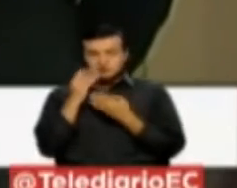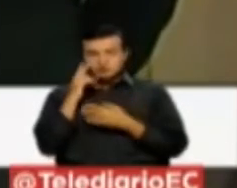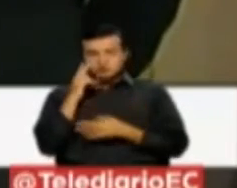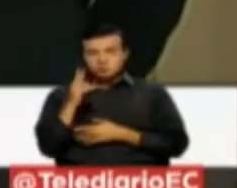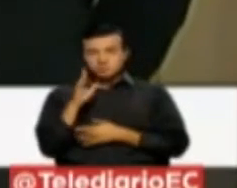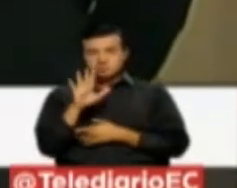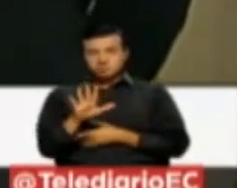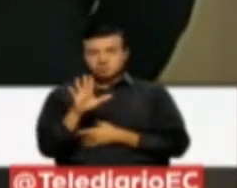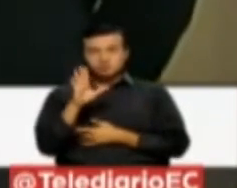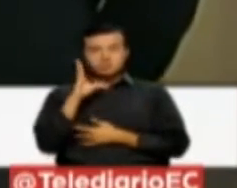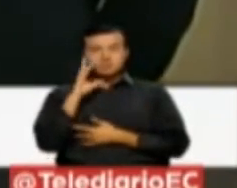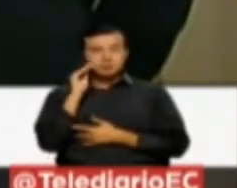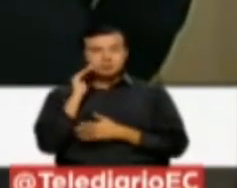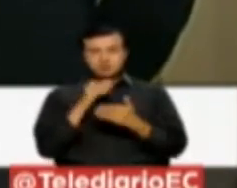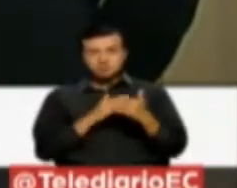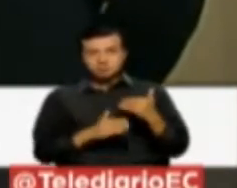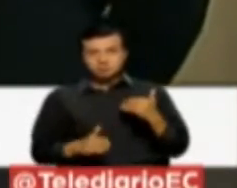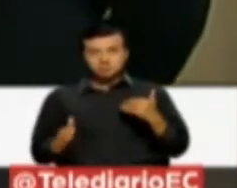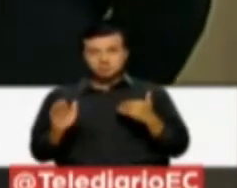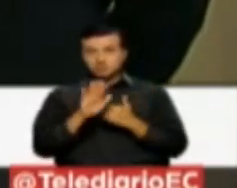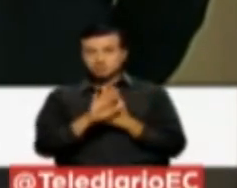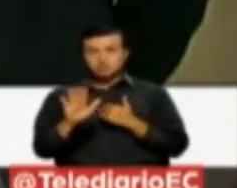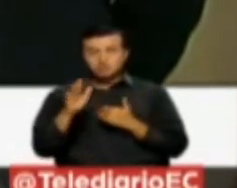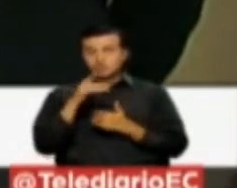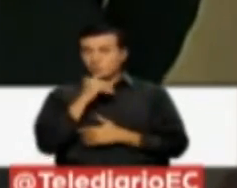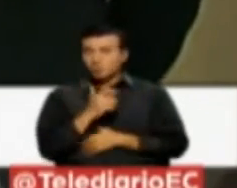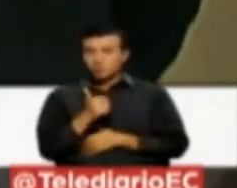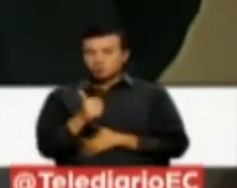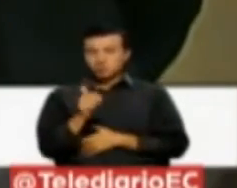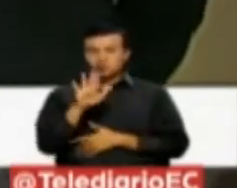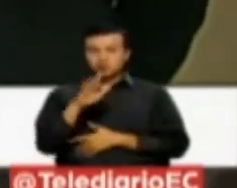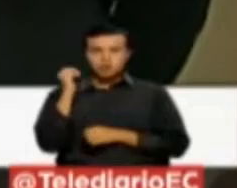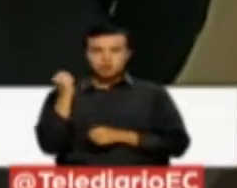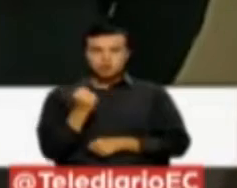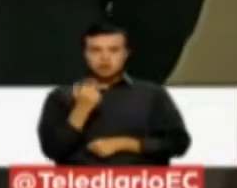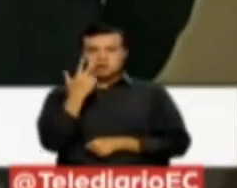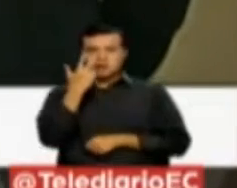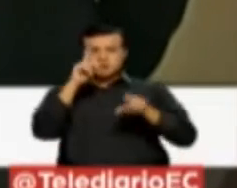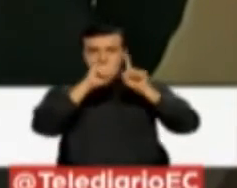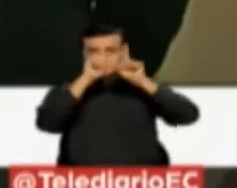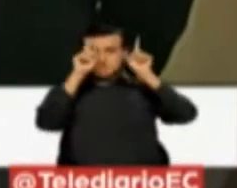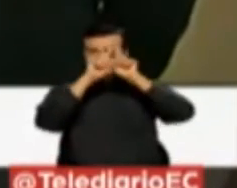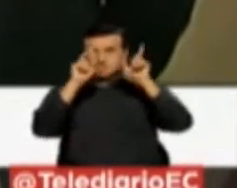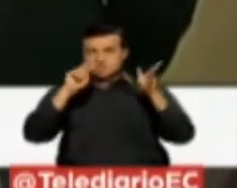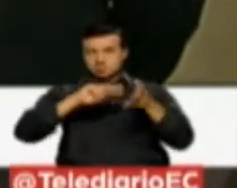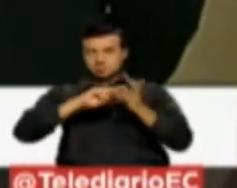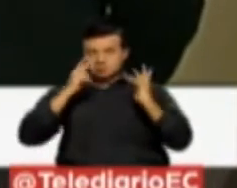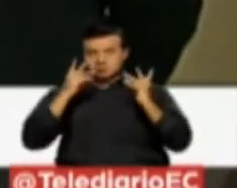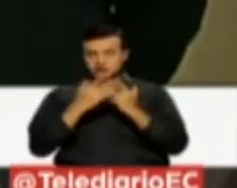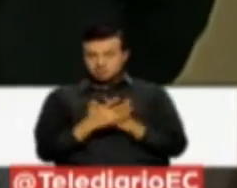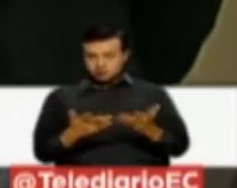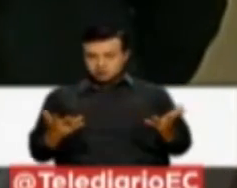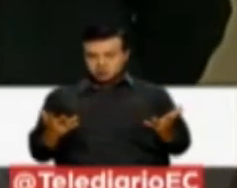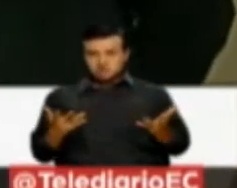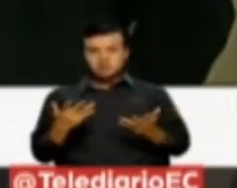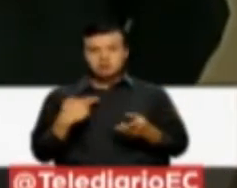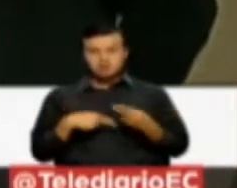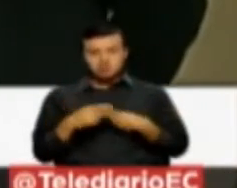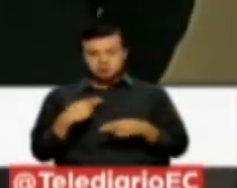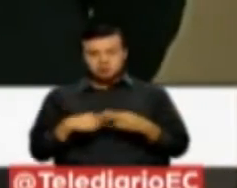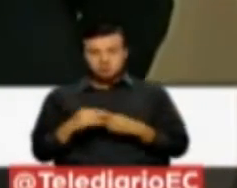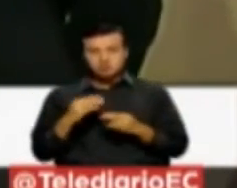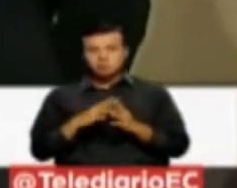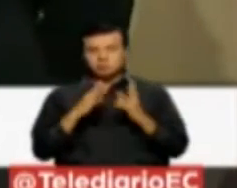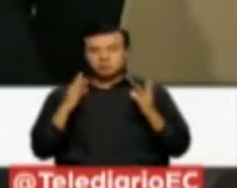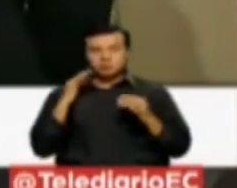poco de su trayectoria realmente sorprendente. Cofundador de 3 empresas tecnológicas, emprendimientos